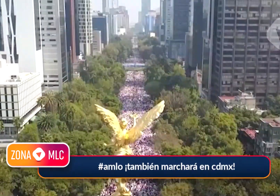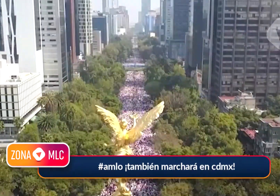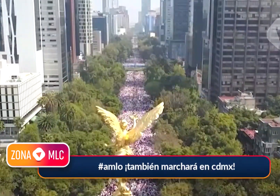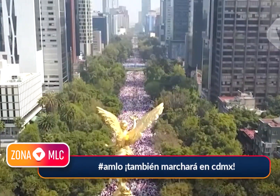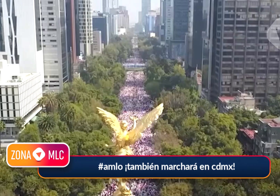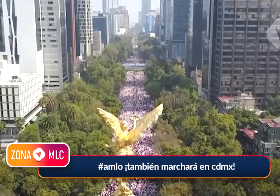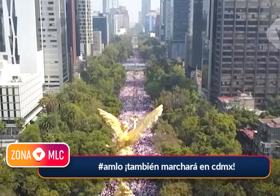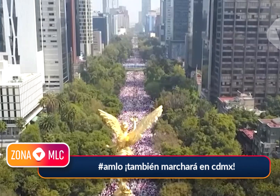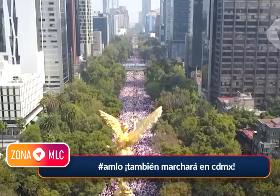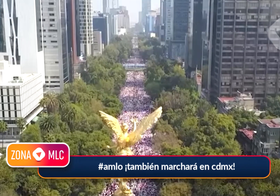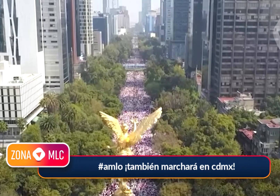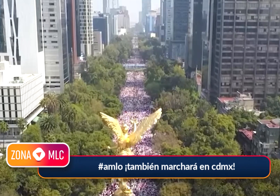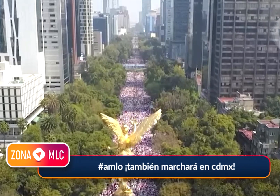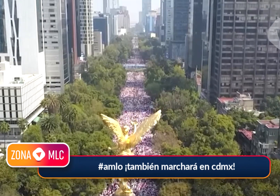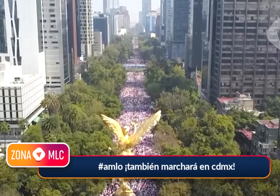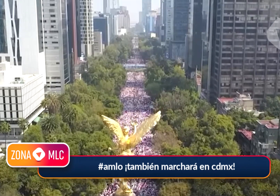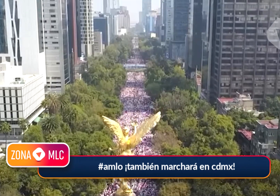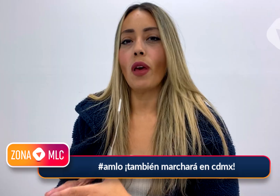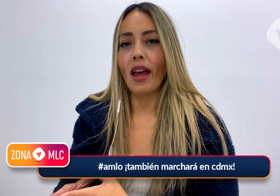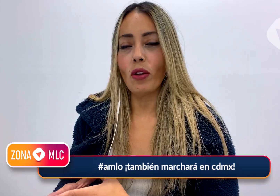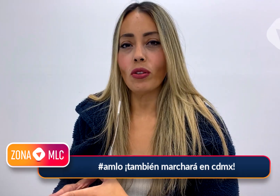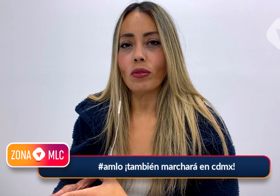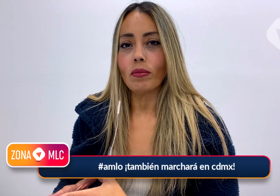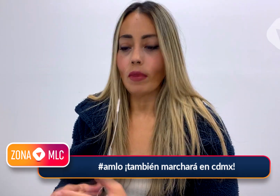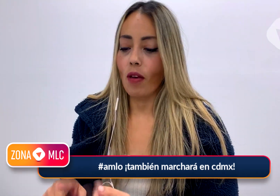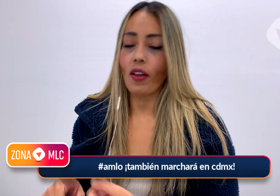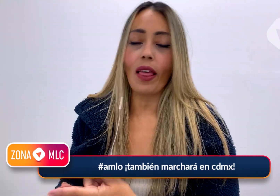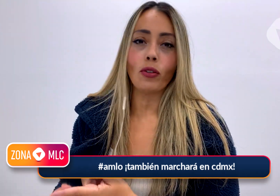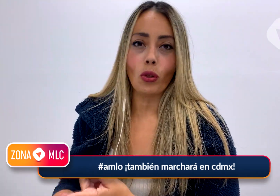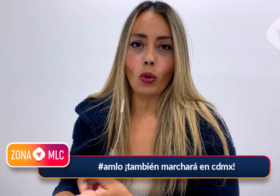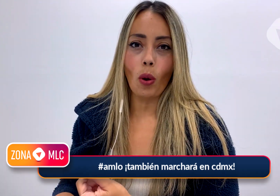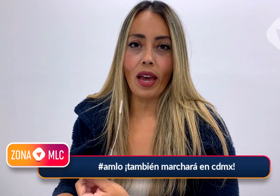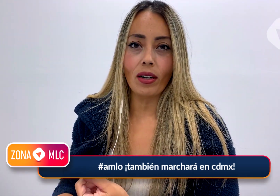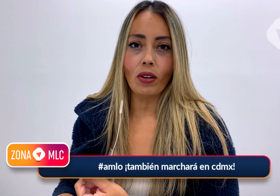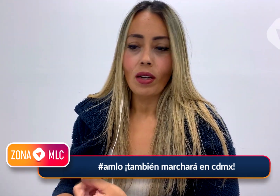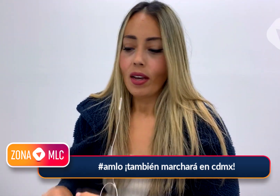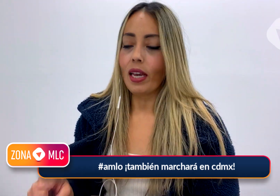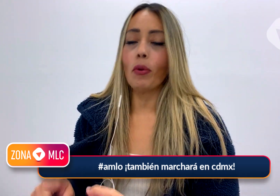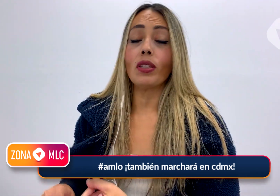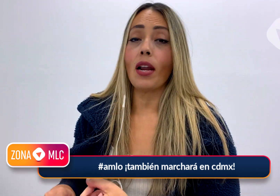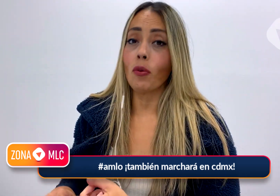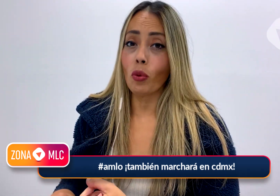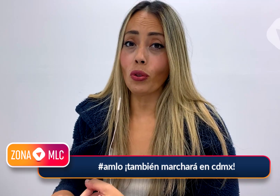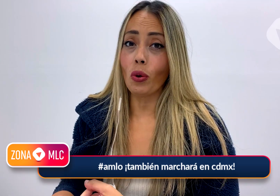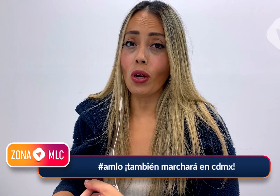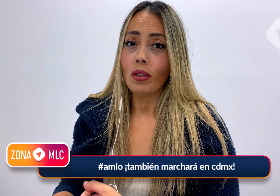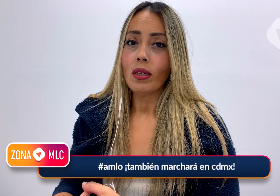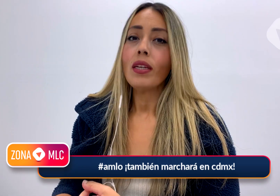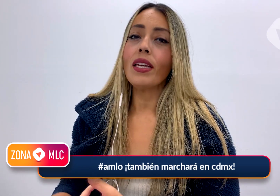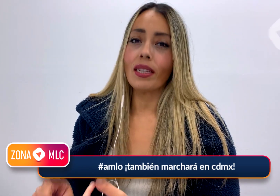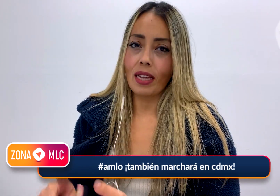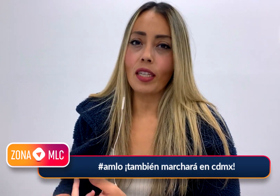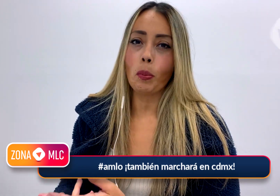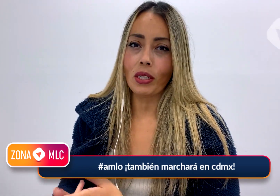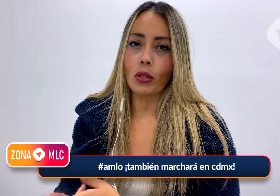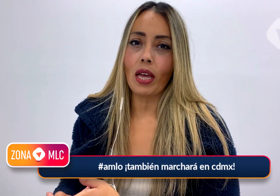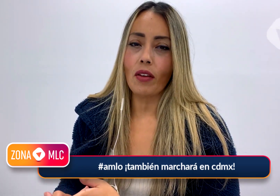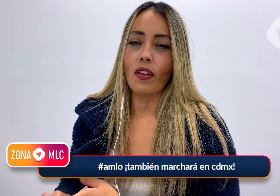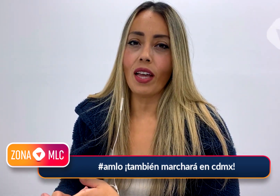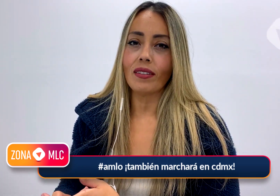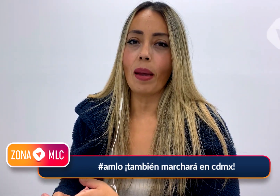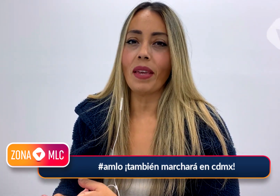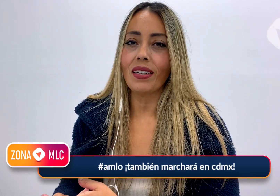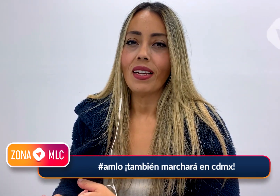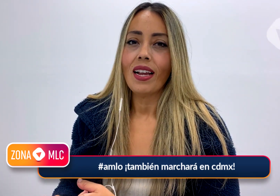ni conservadores. También acudieron ciudadanos enfadados con su gobierno, que mostraron músculo y que están dispuestos